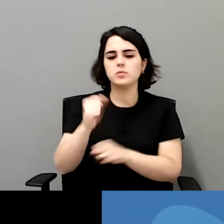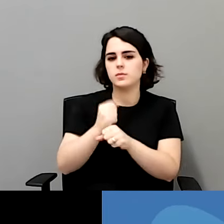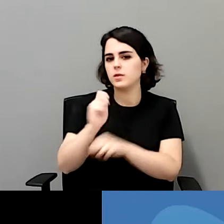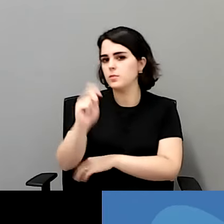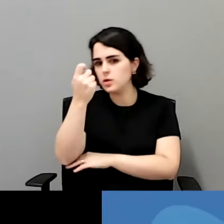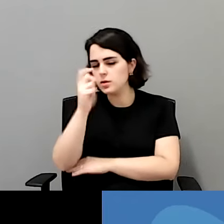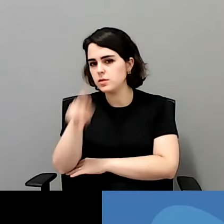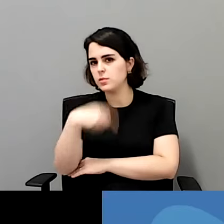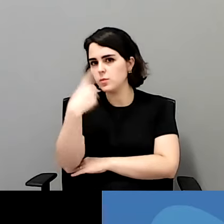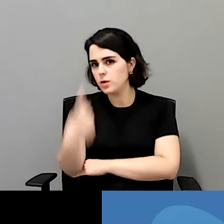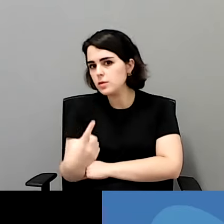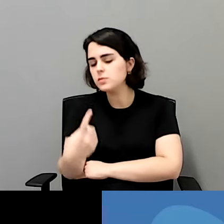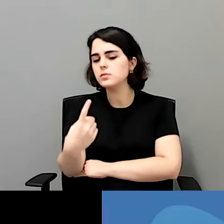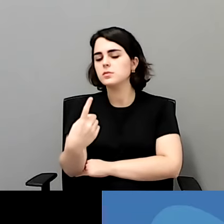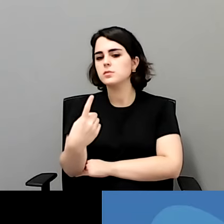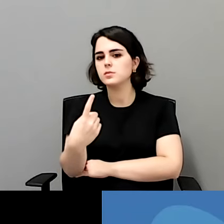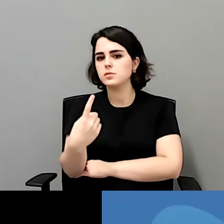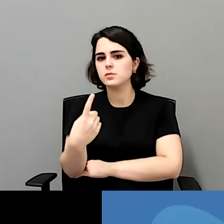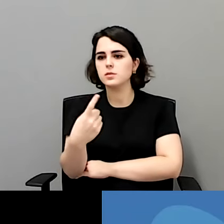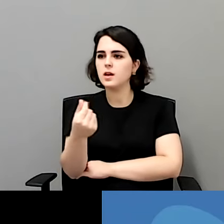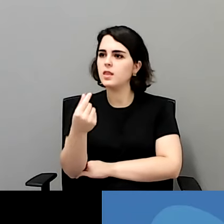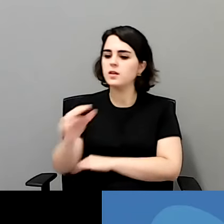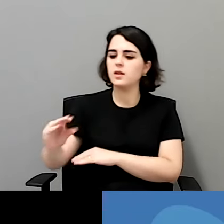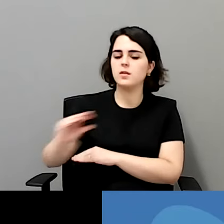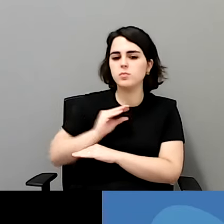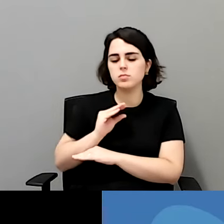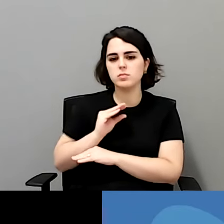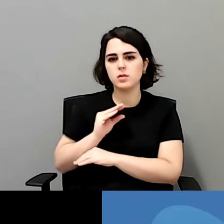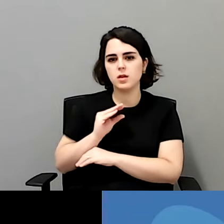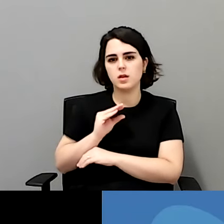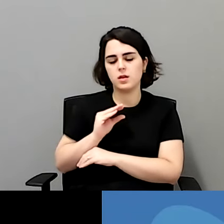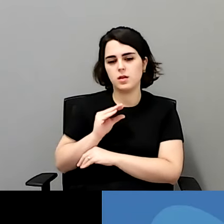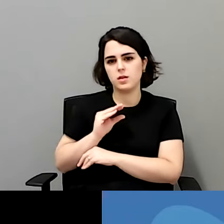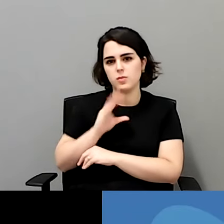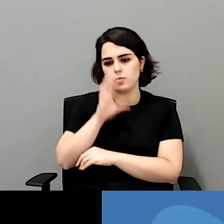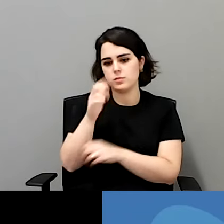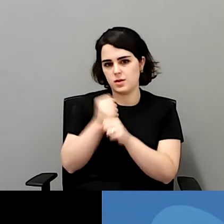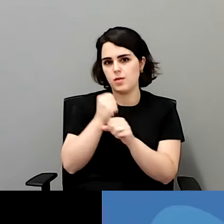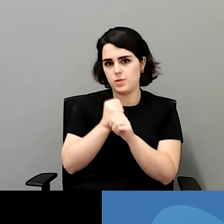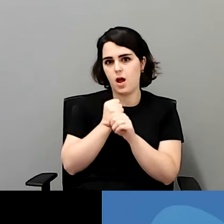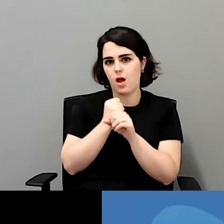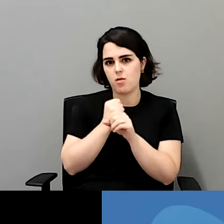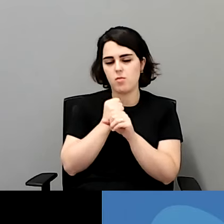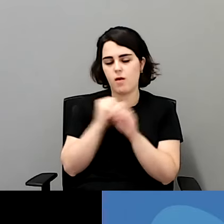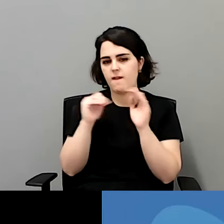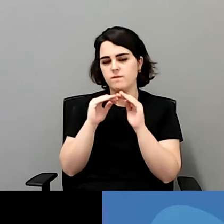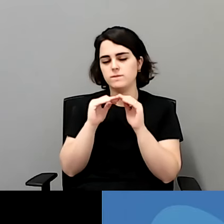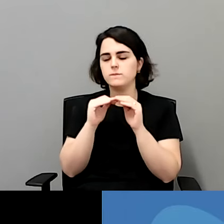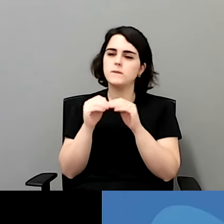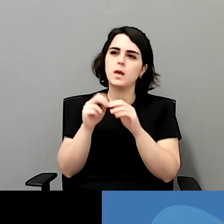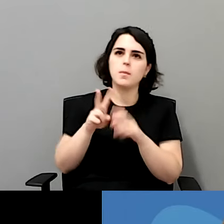y resulta que los ingresos que recibes de ese trabajo se tengan en cuenta